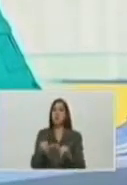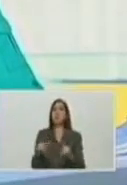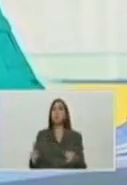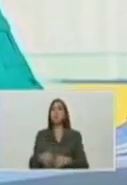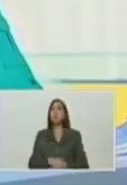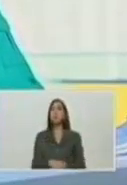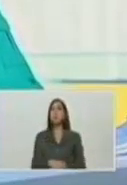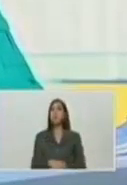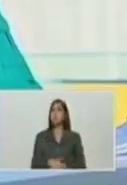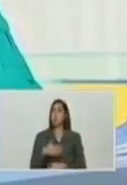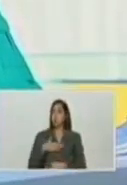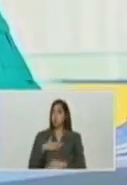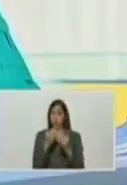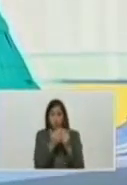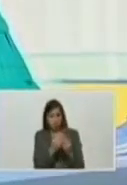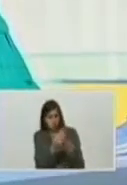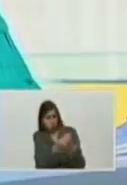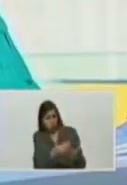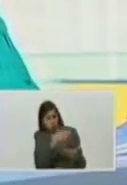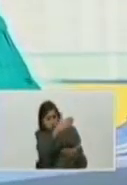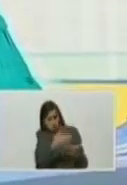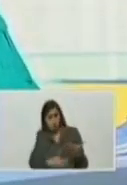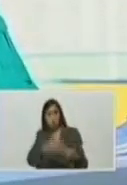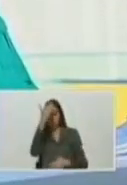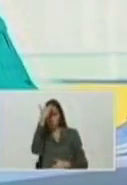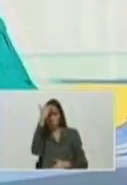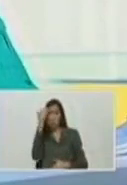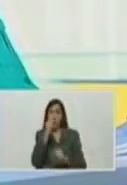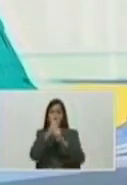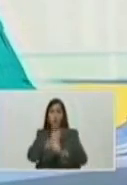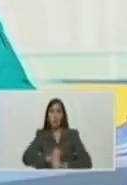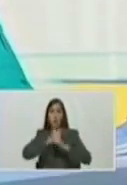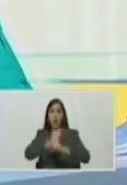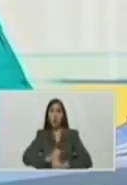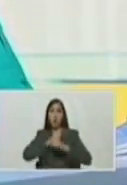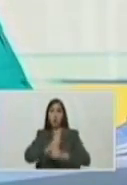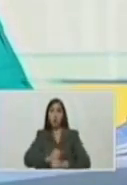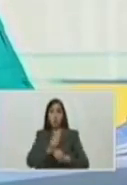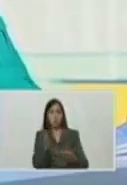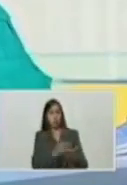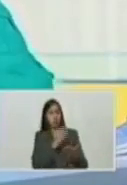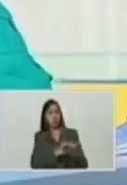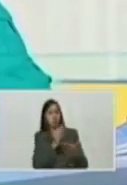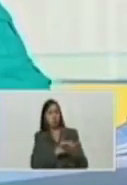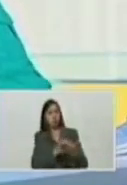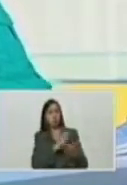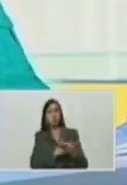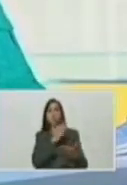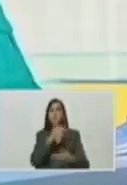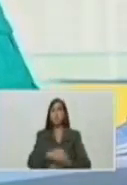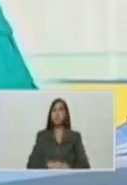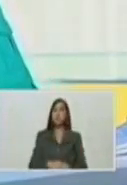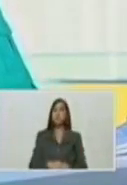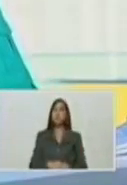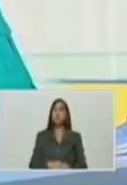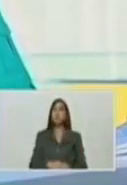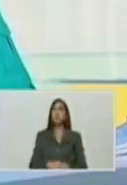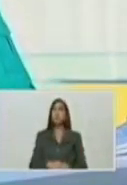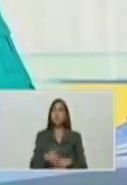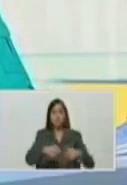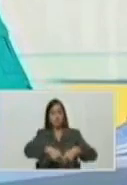Yo estudio la caseta hípica, yo me sé mi cosa. Agarré la caseta hípica, abrí